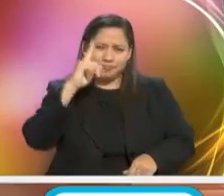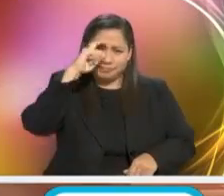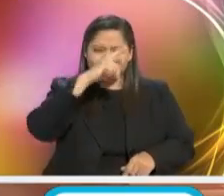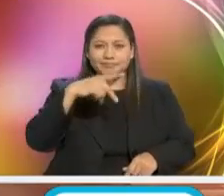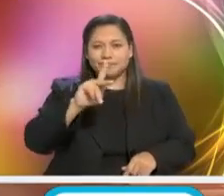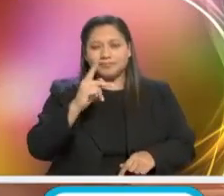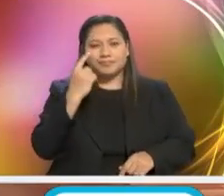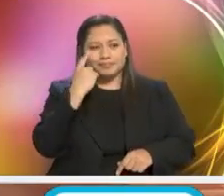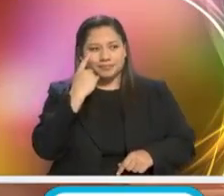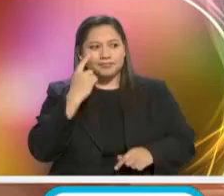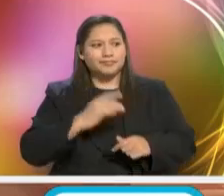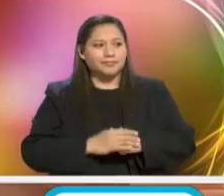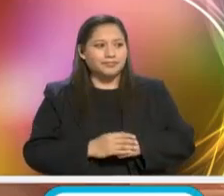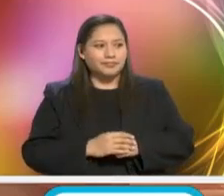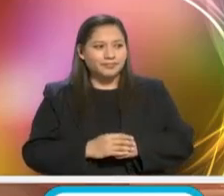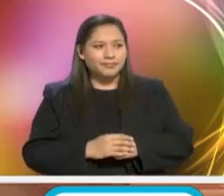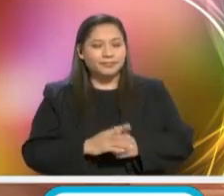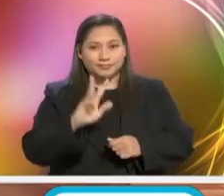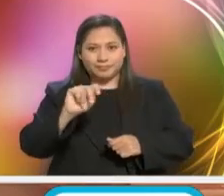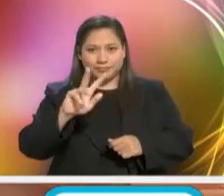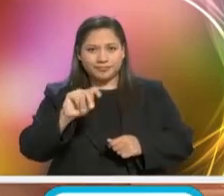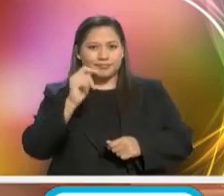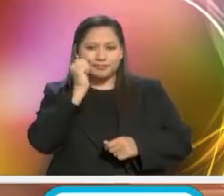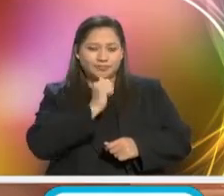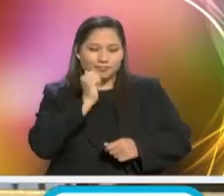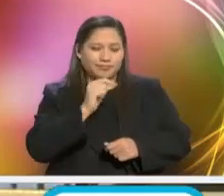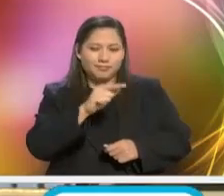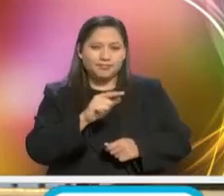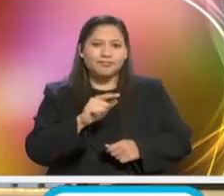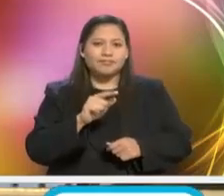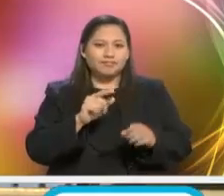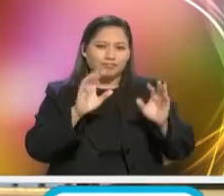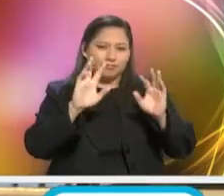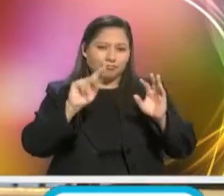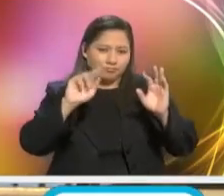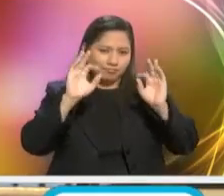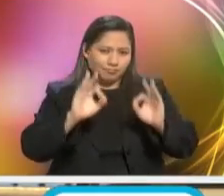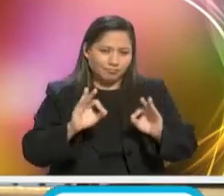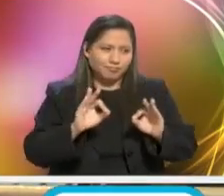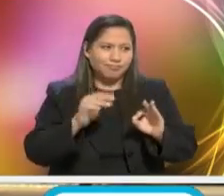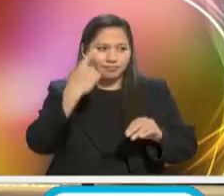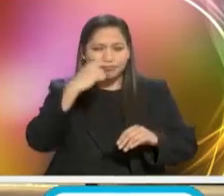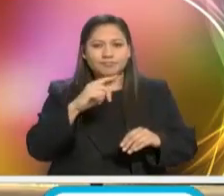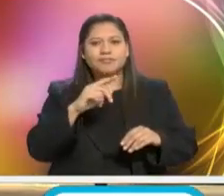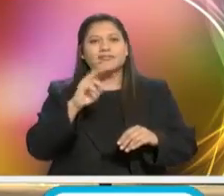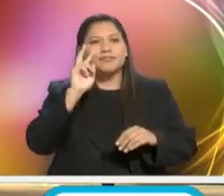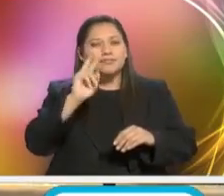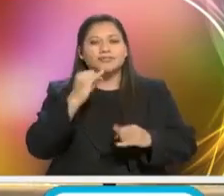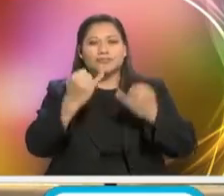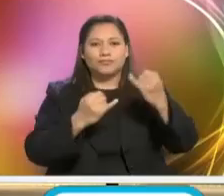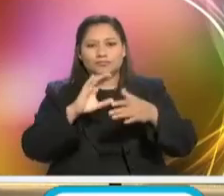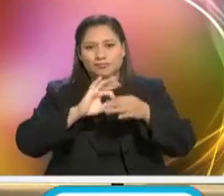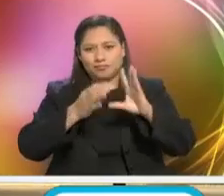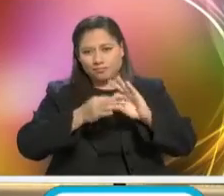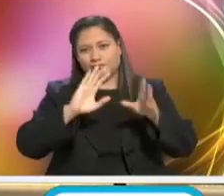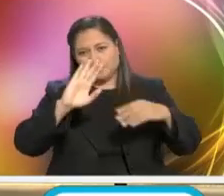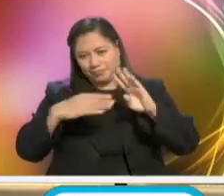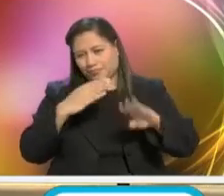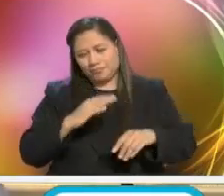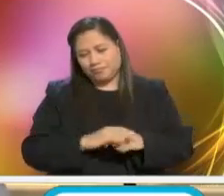la cosa es que la televisión siempre ha sido, digamos, el medio por excelencia, básicamente para la cobertura de Juegos Olímpicos por muchas